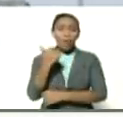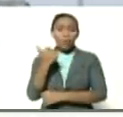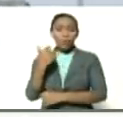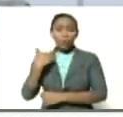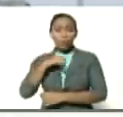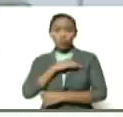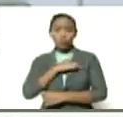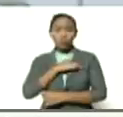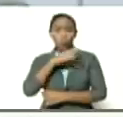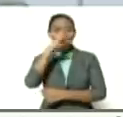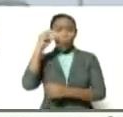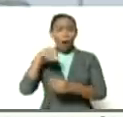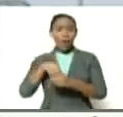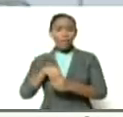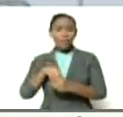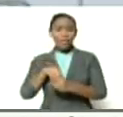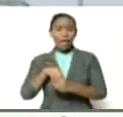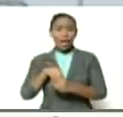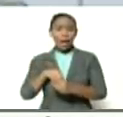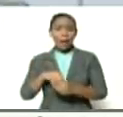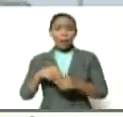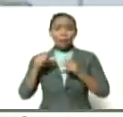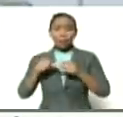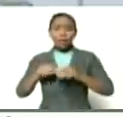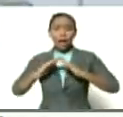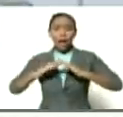en la cuarentena permanece en casa,